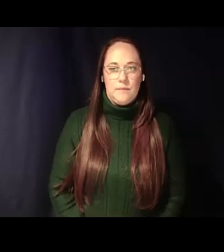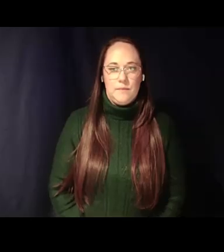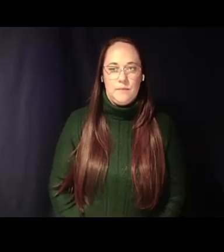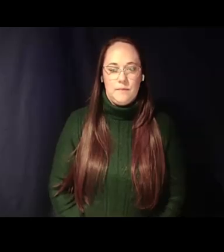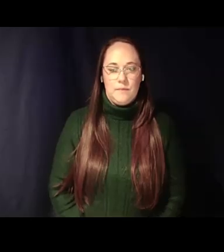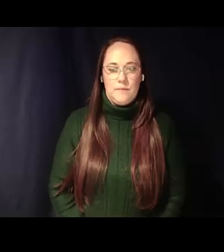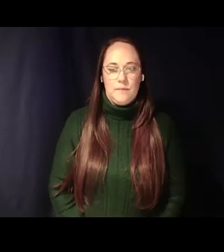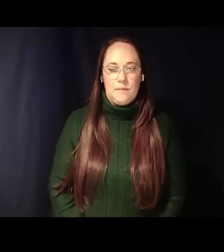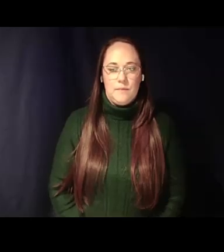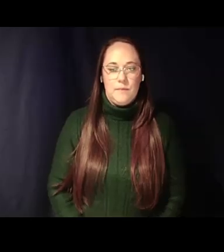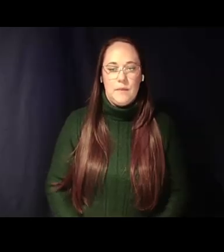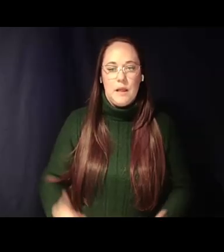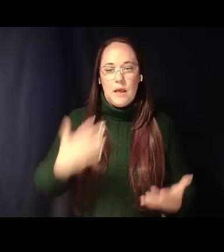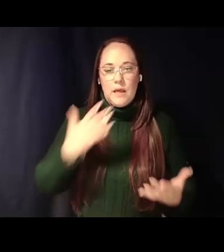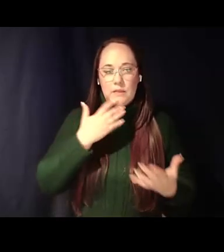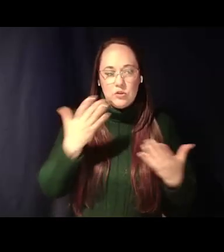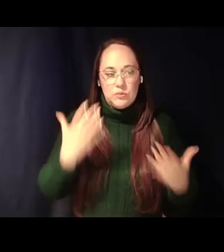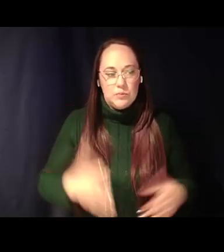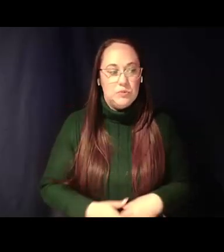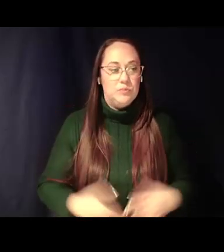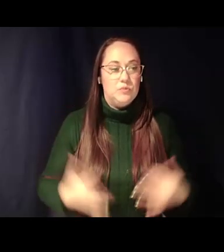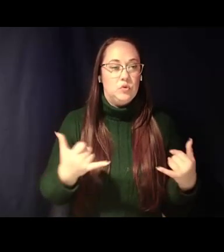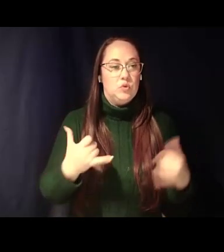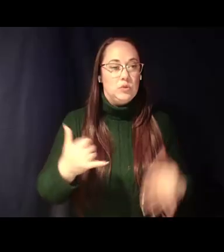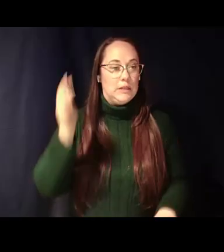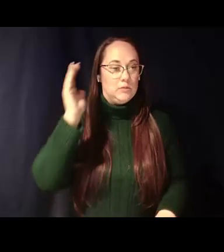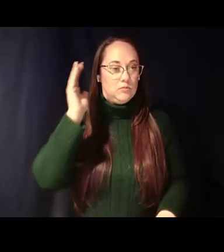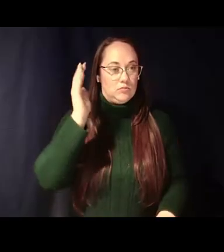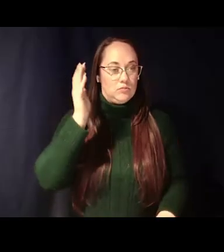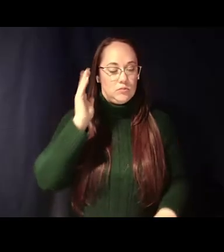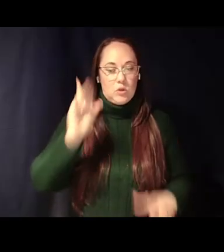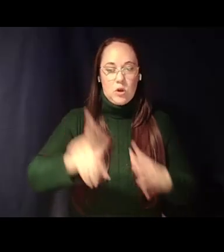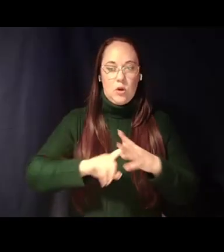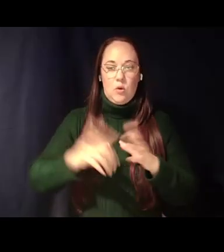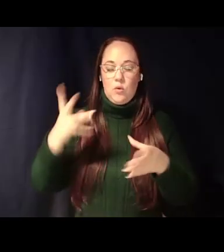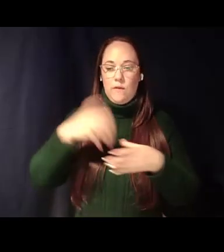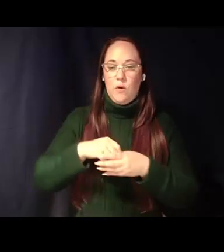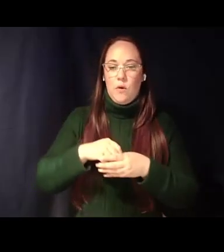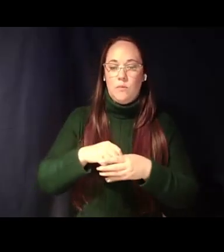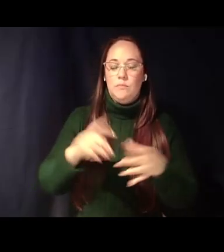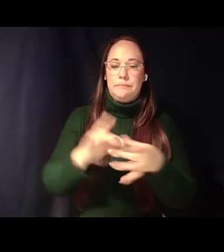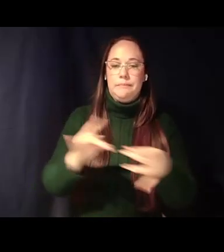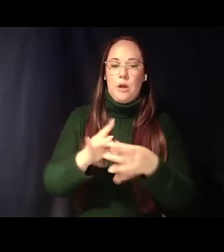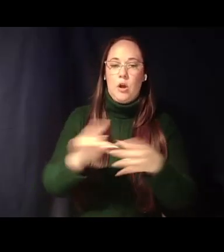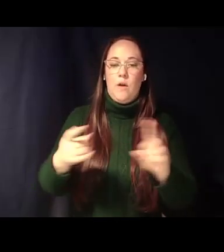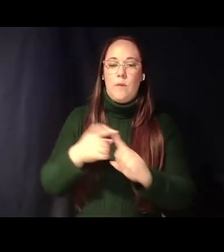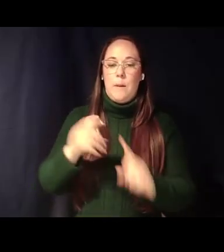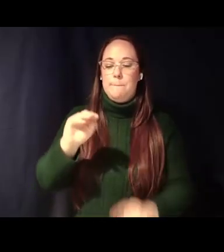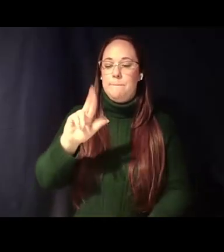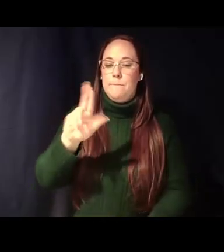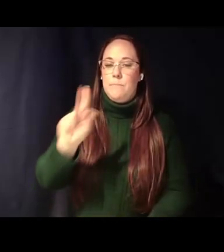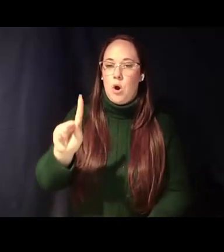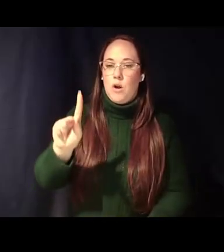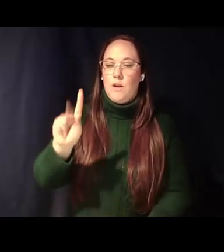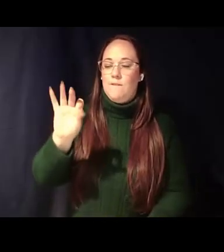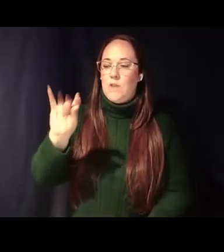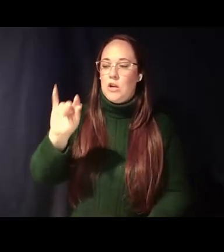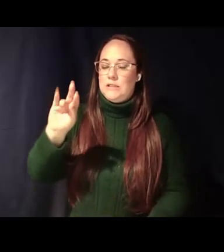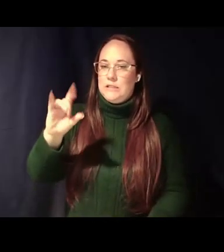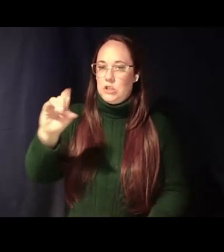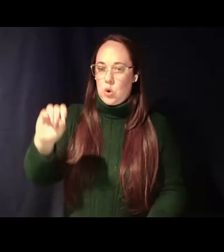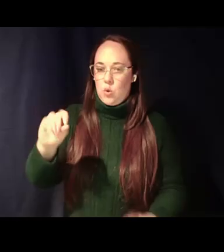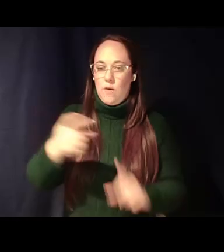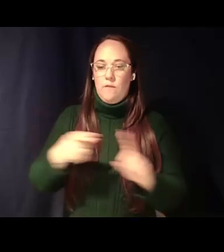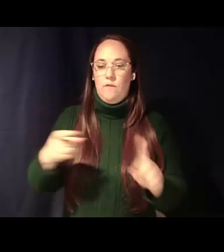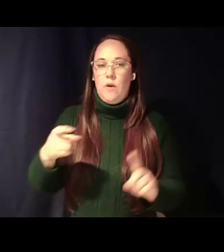Thank you very much. Today's presentation will feature remarks and presentations from Mark Ferrandino, Director of the Office of State Planning